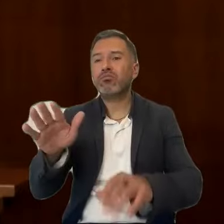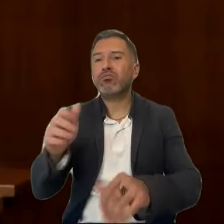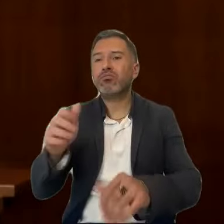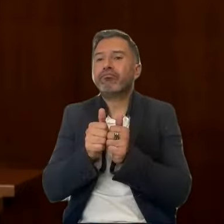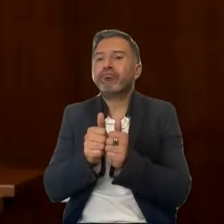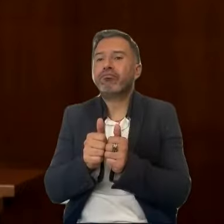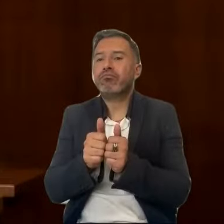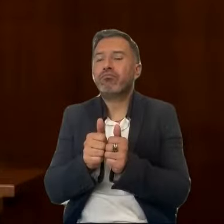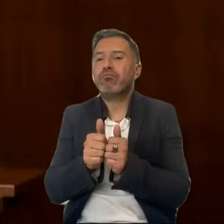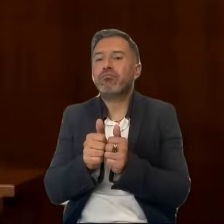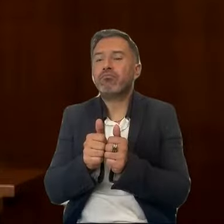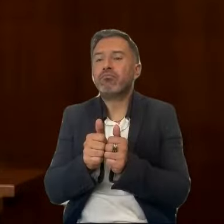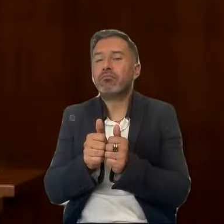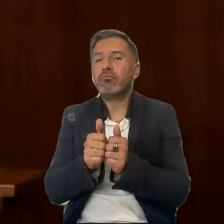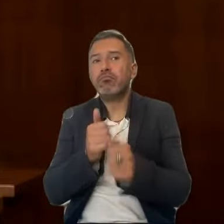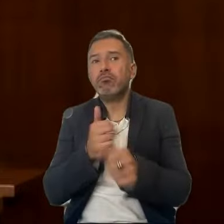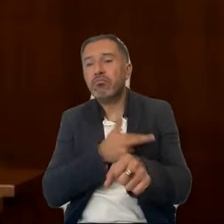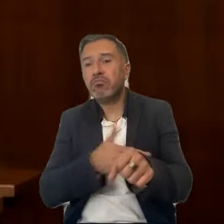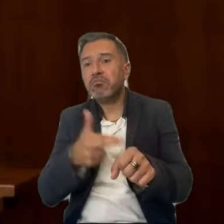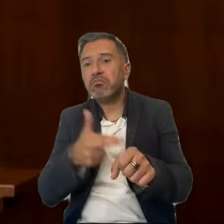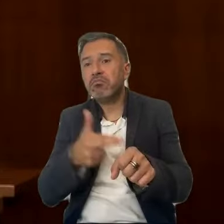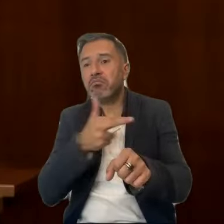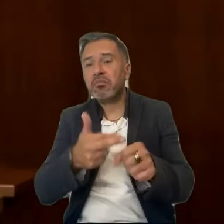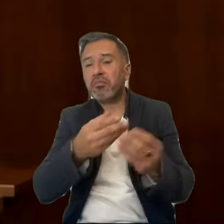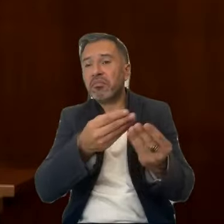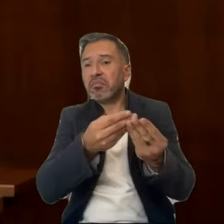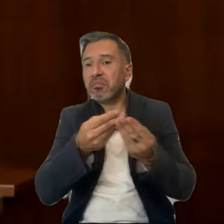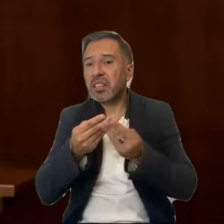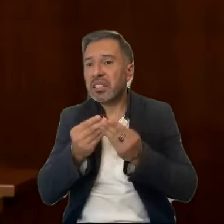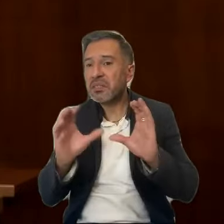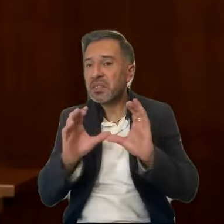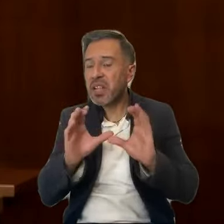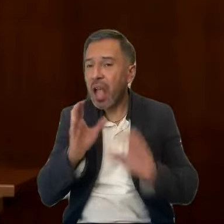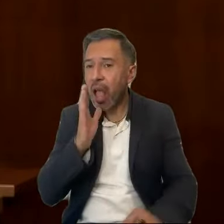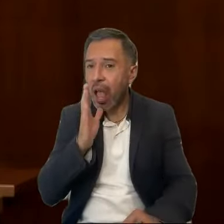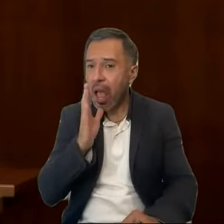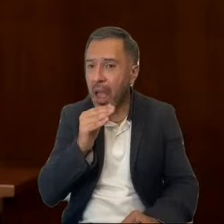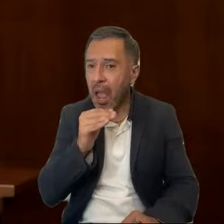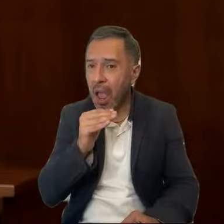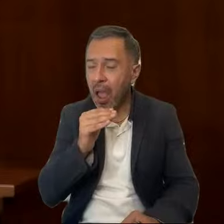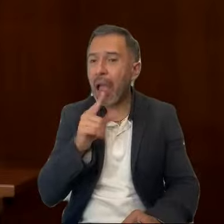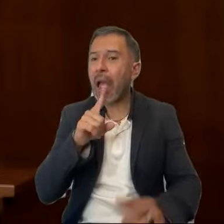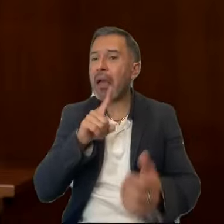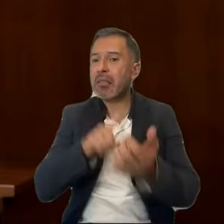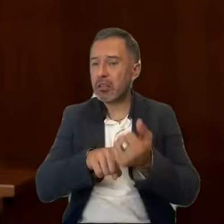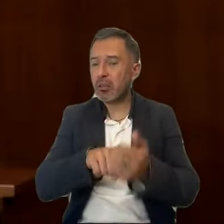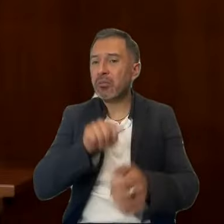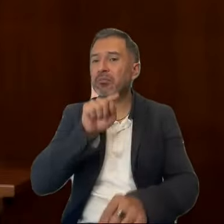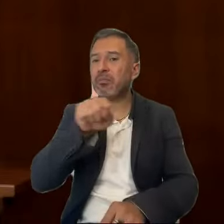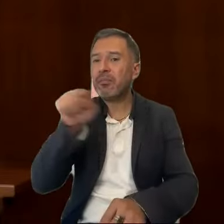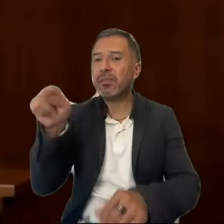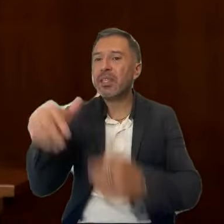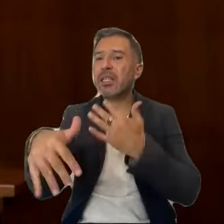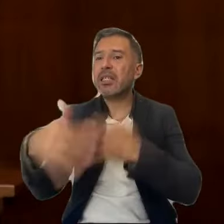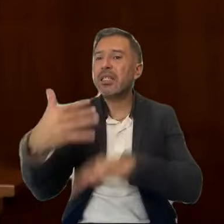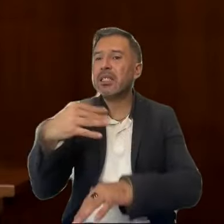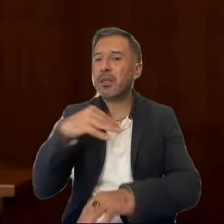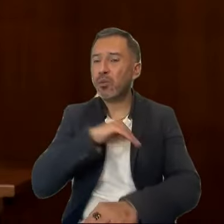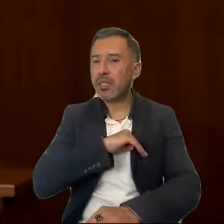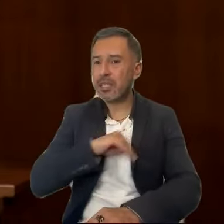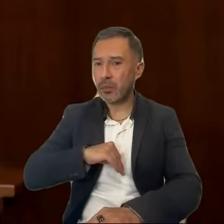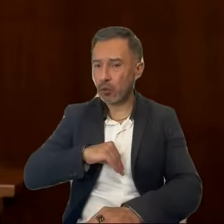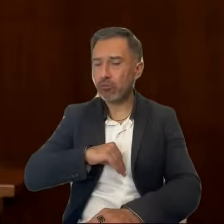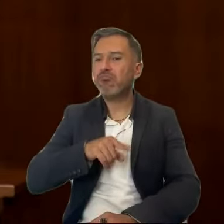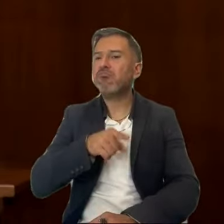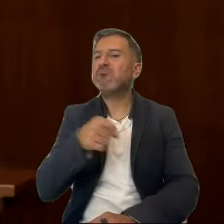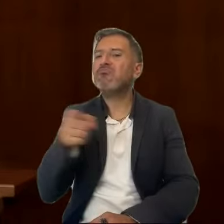acceder a la certificación, pues ya existían 15 municipios con la denominación